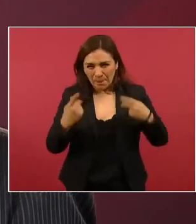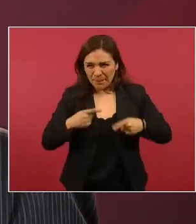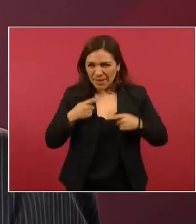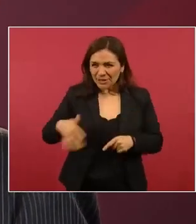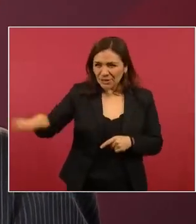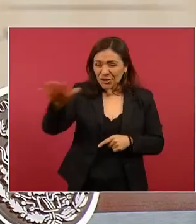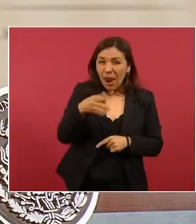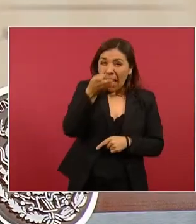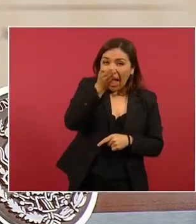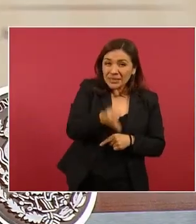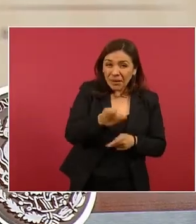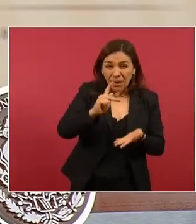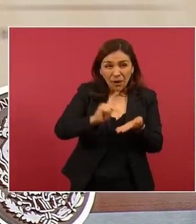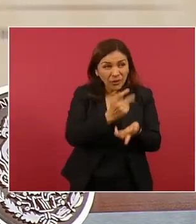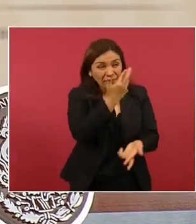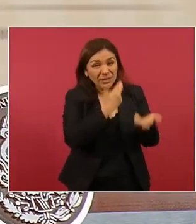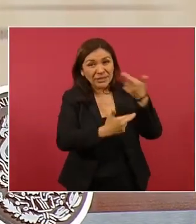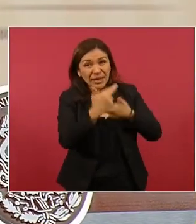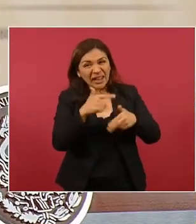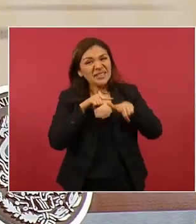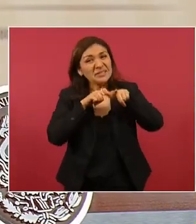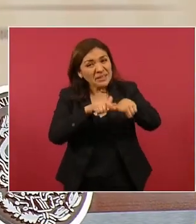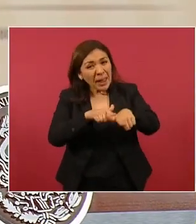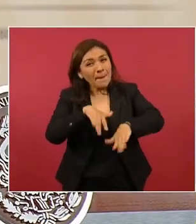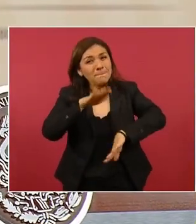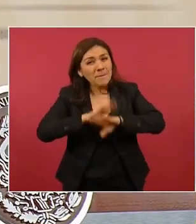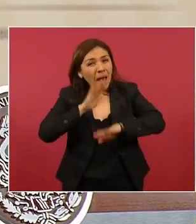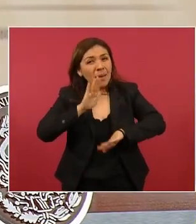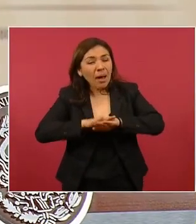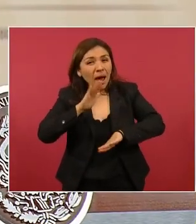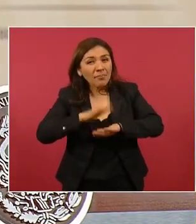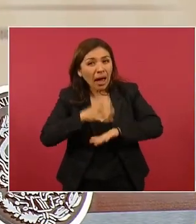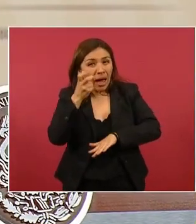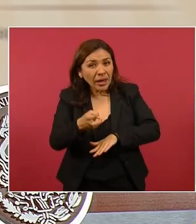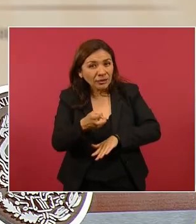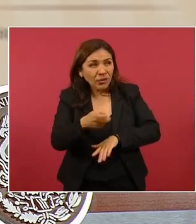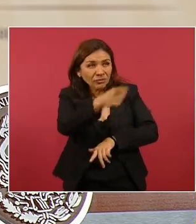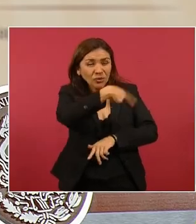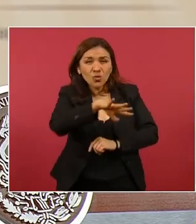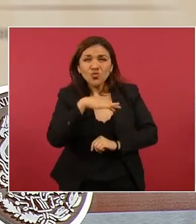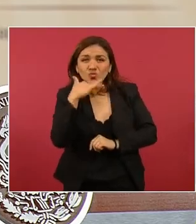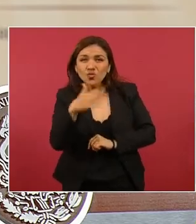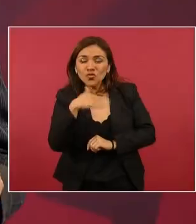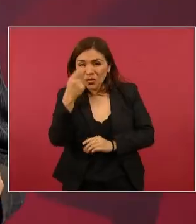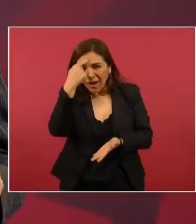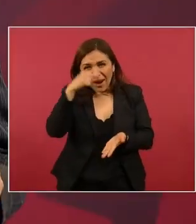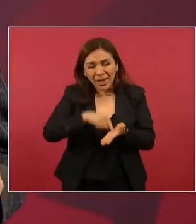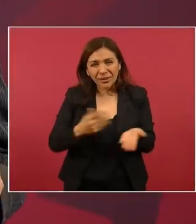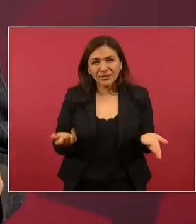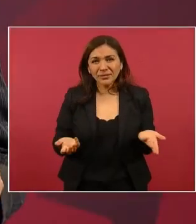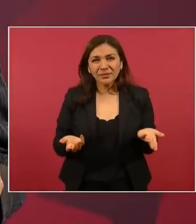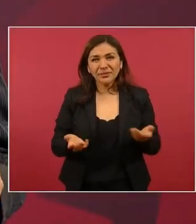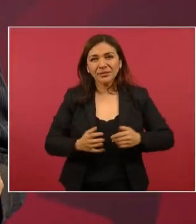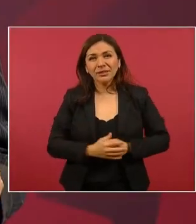querer que sigan estos tranzas